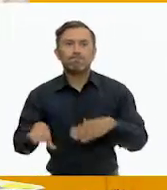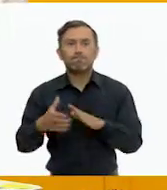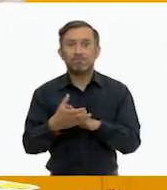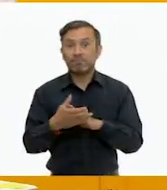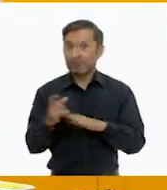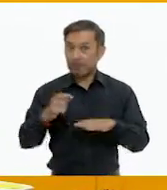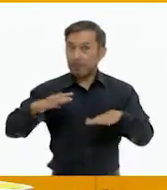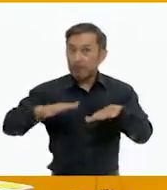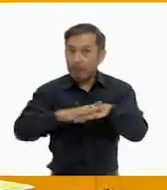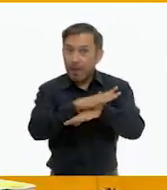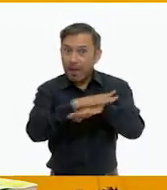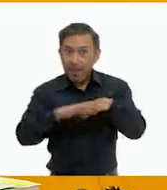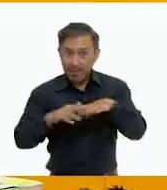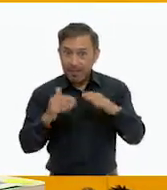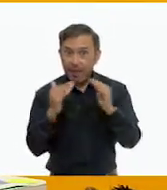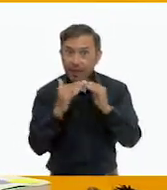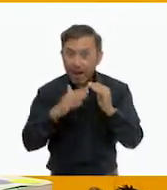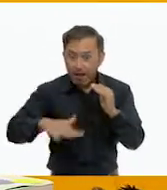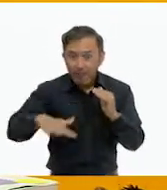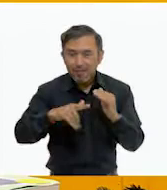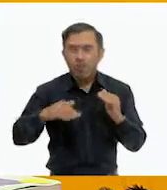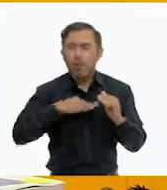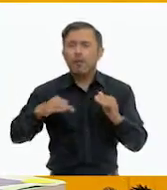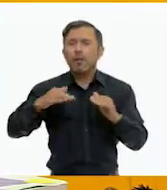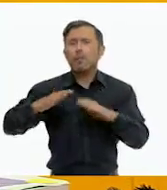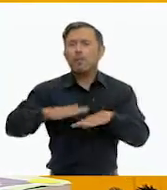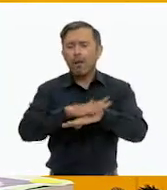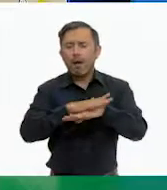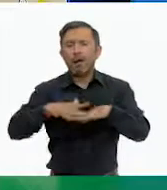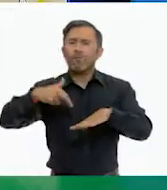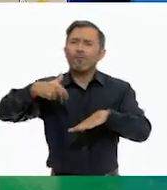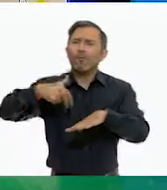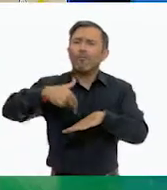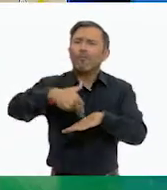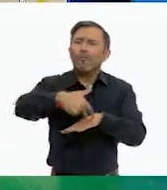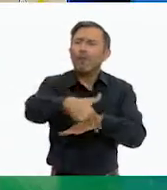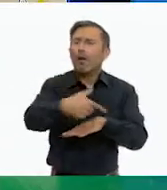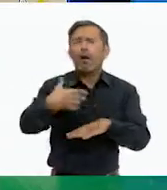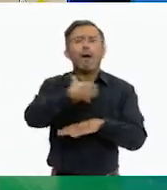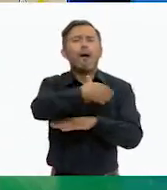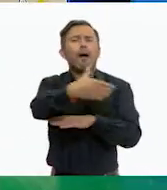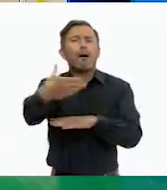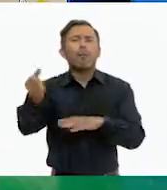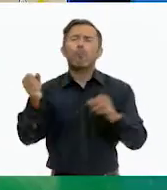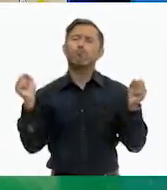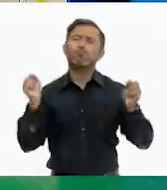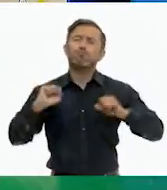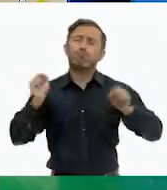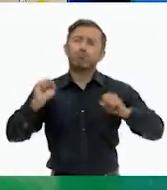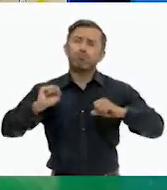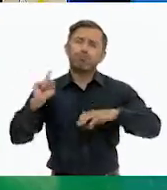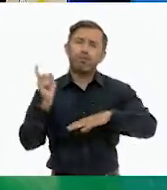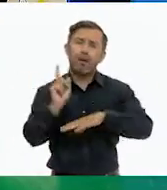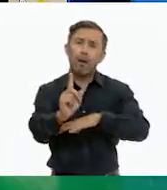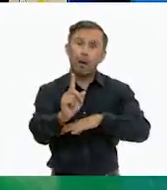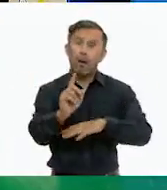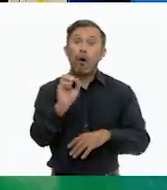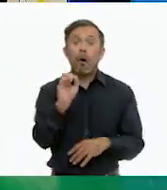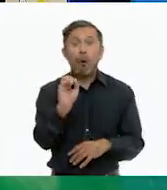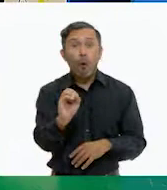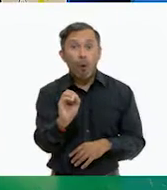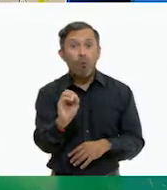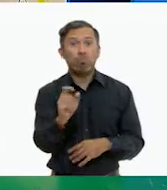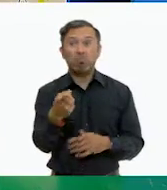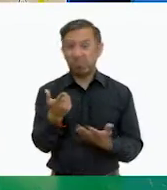de la playa, caminar por la playa. Correr por el campo. Y también, si estamos